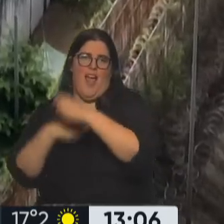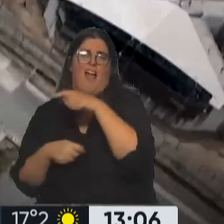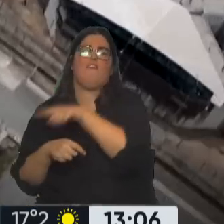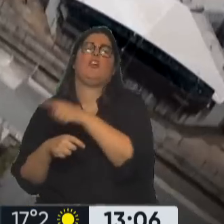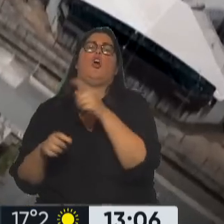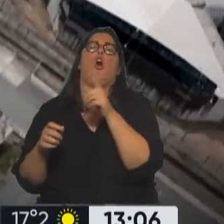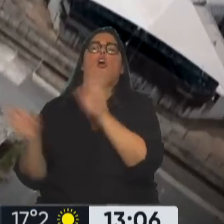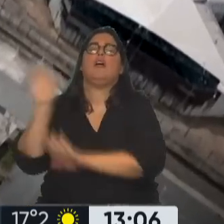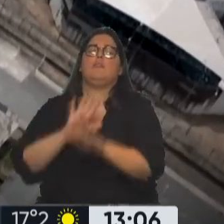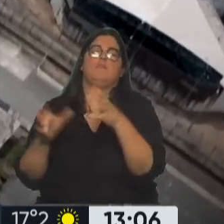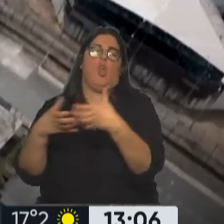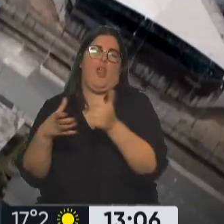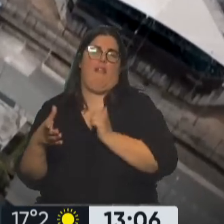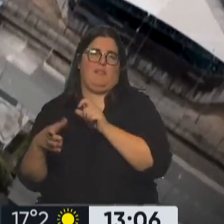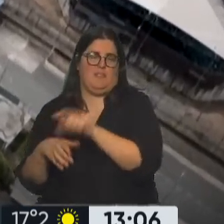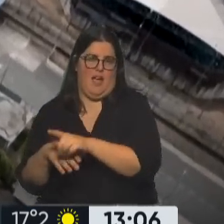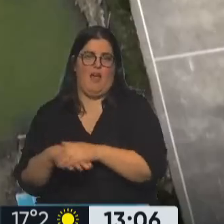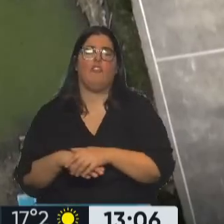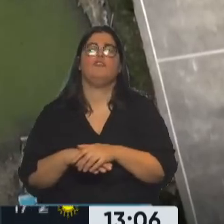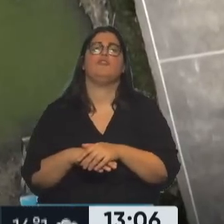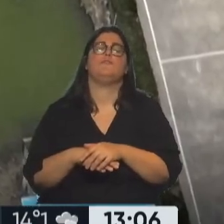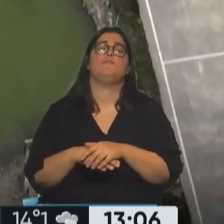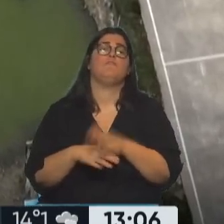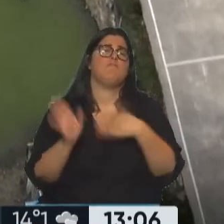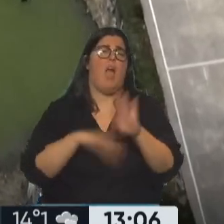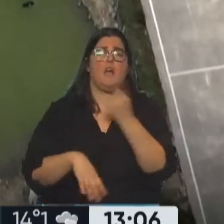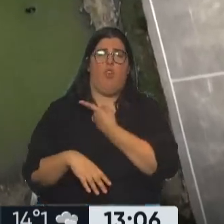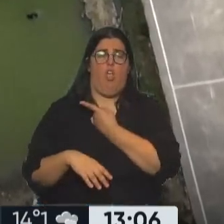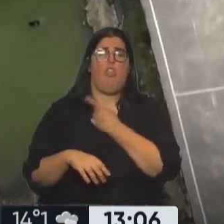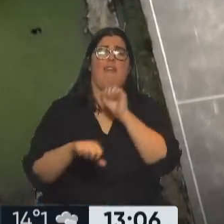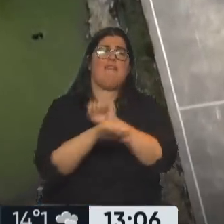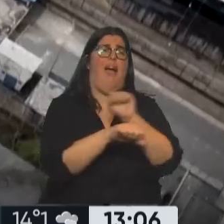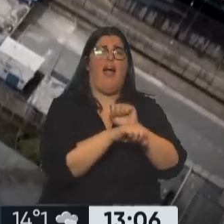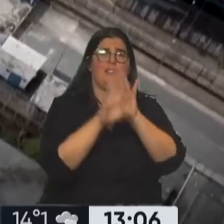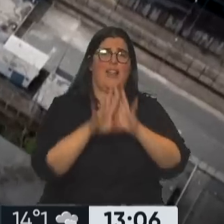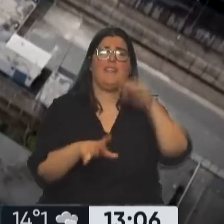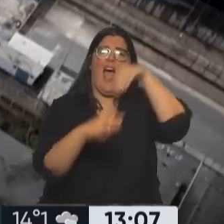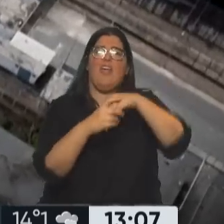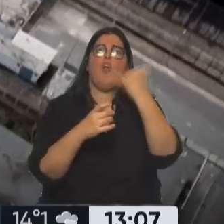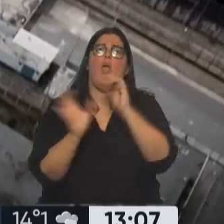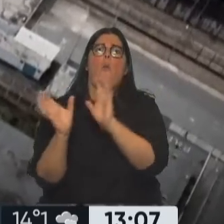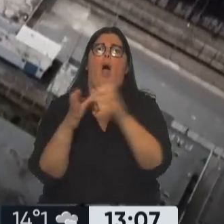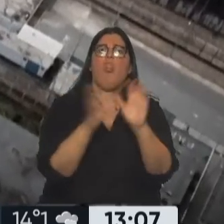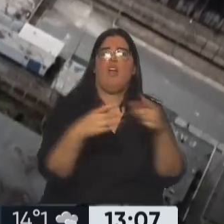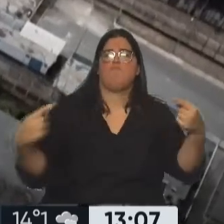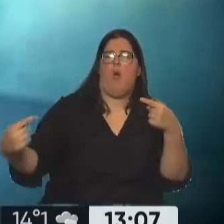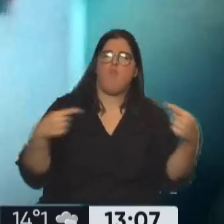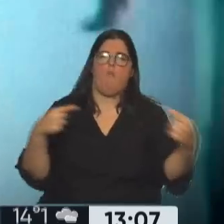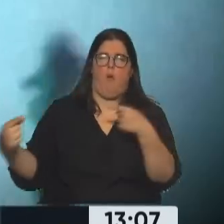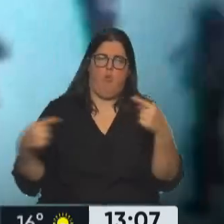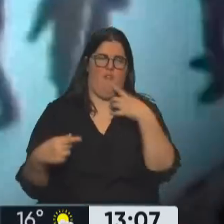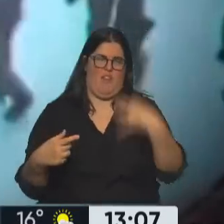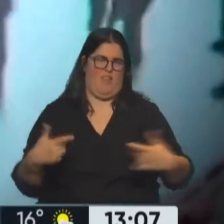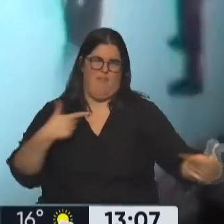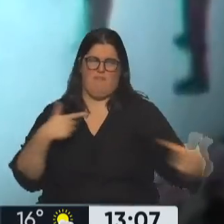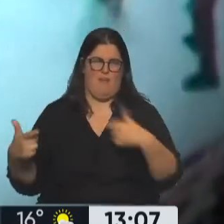principales focos de esta expresión son las cárceles, donde se registran verdaderas masacres entre bandas rivales. Desde el 2020